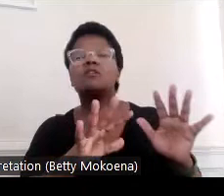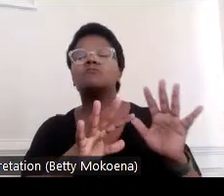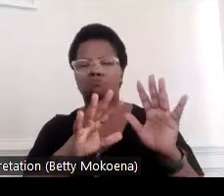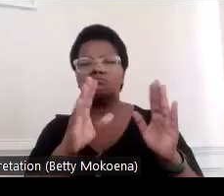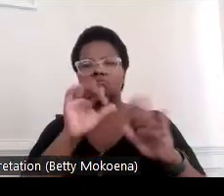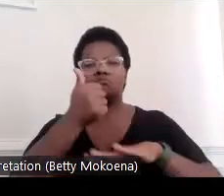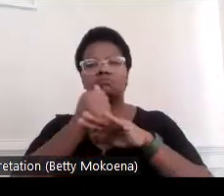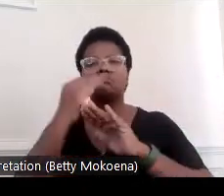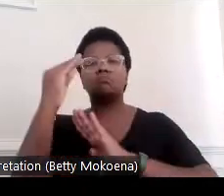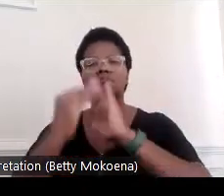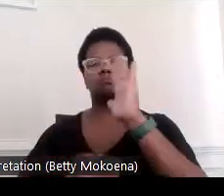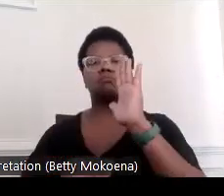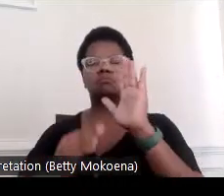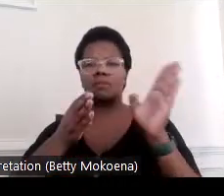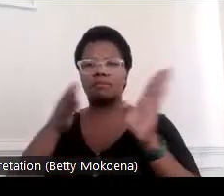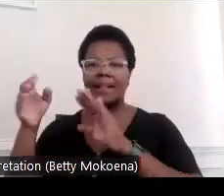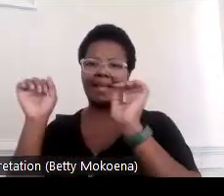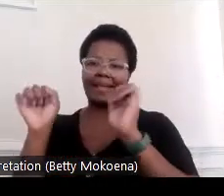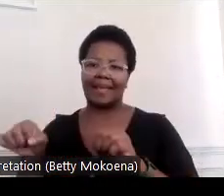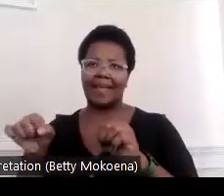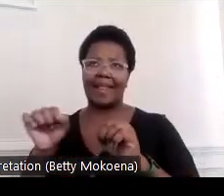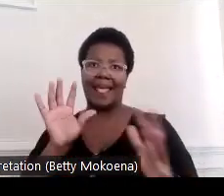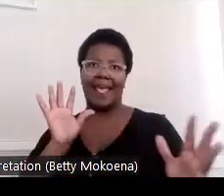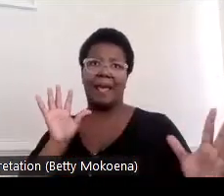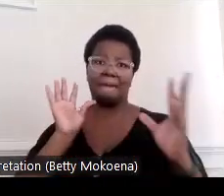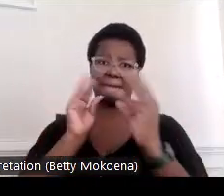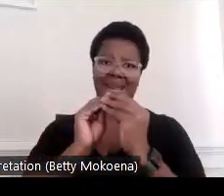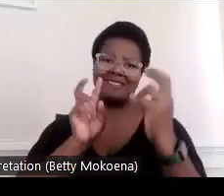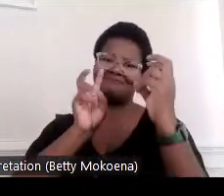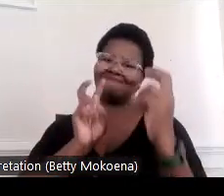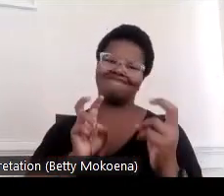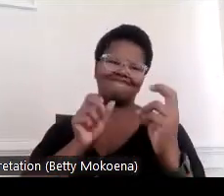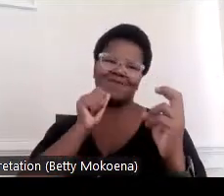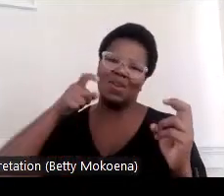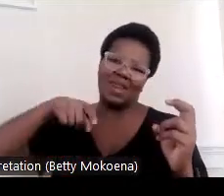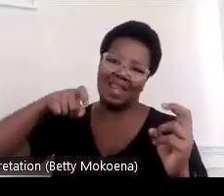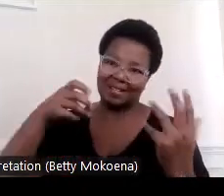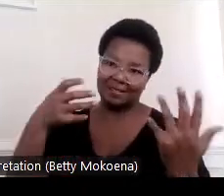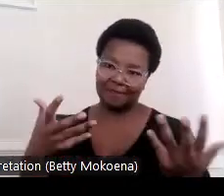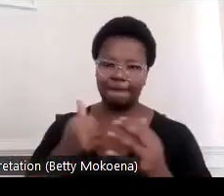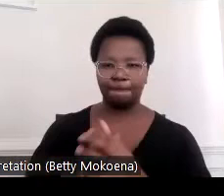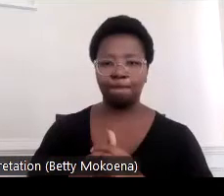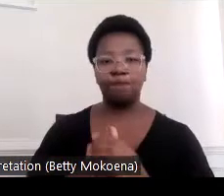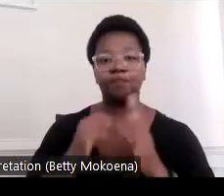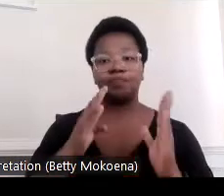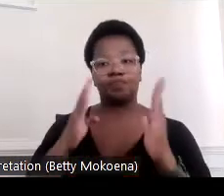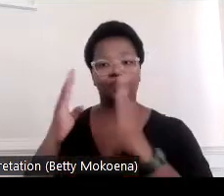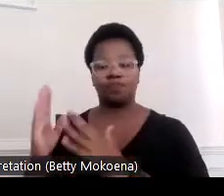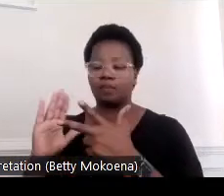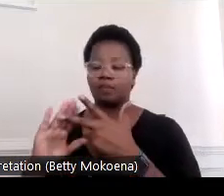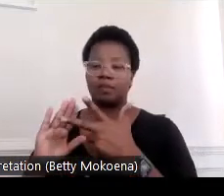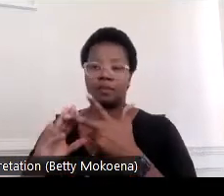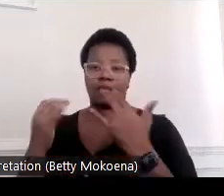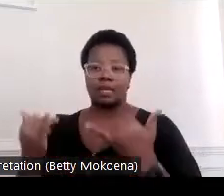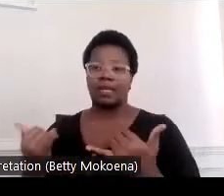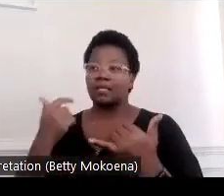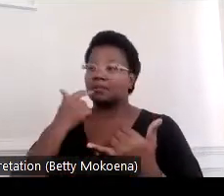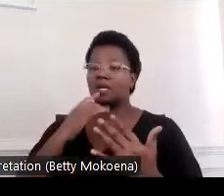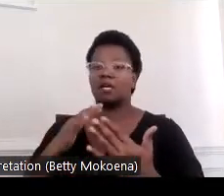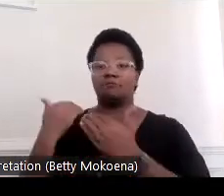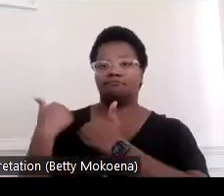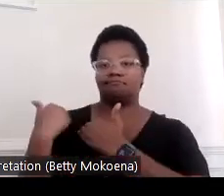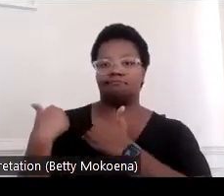pero no quiere decir que tenemos que forzarles a estar ahí verdad entonces hay que tomar eso en consideración también lo con respecto a